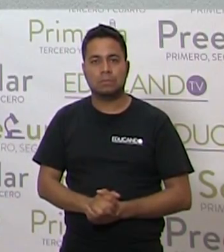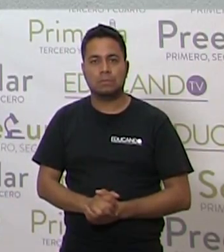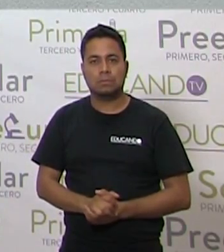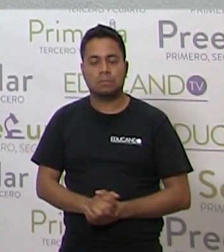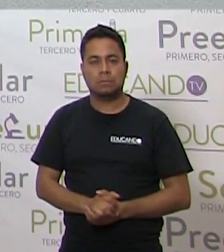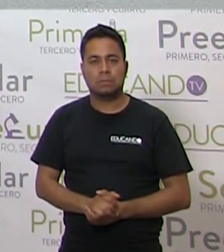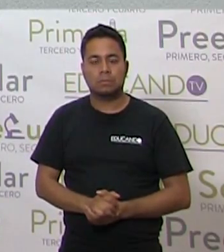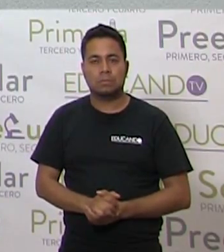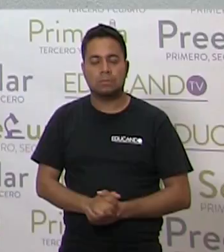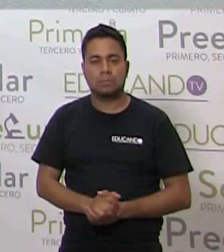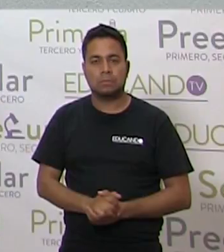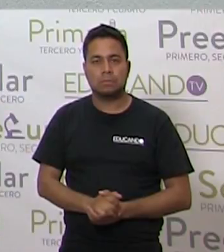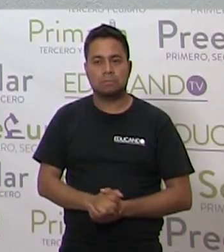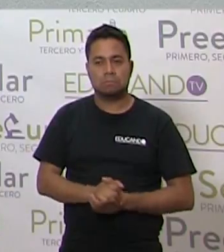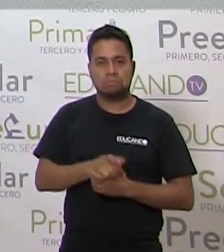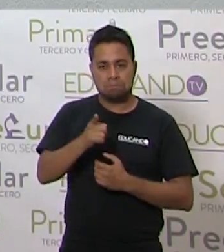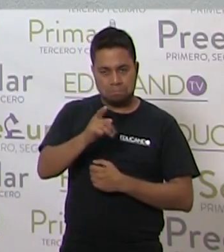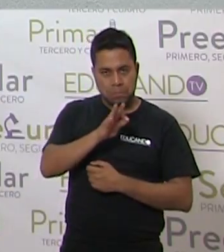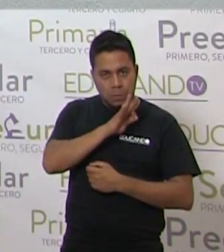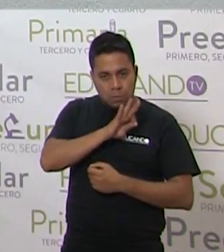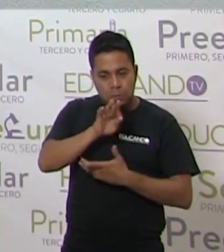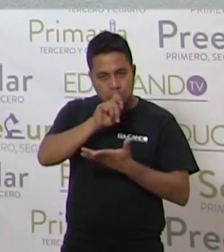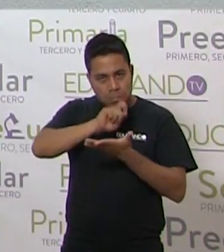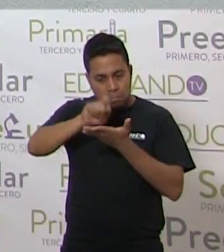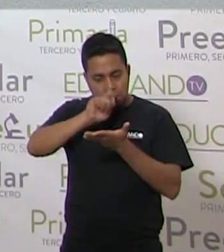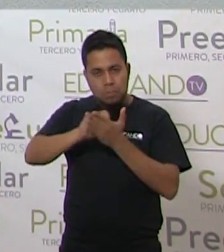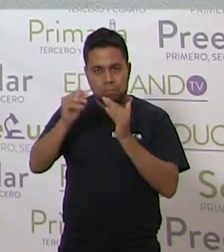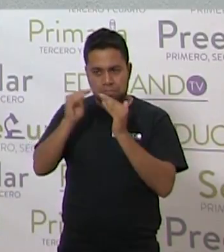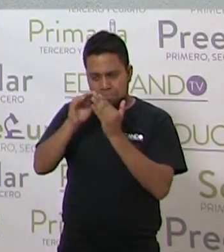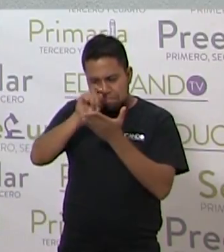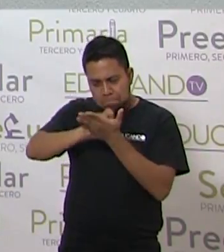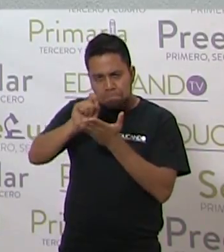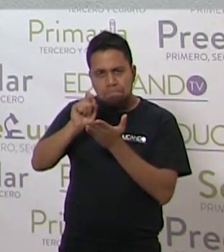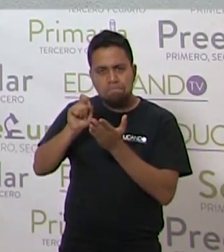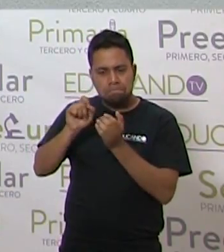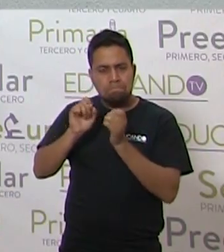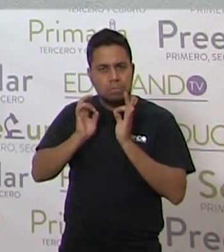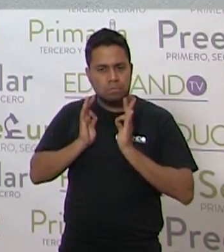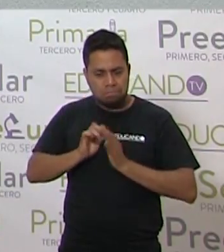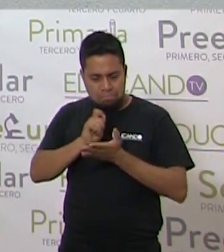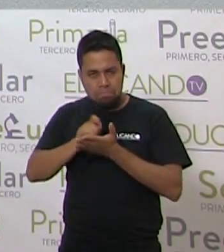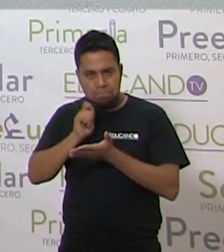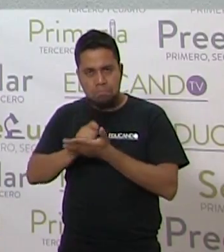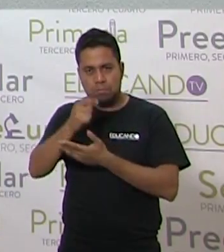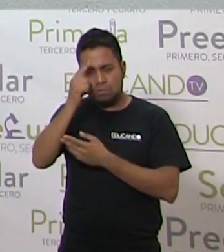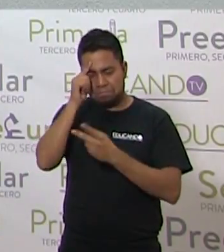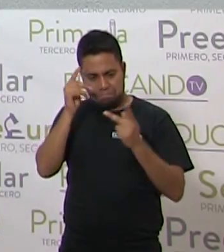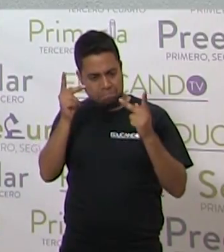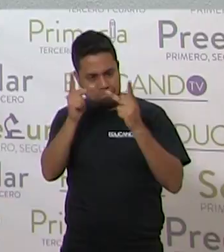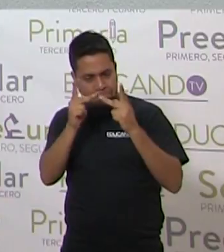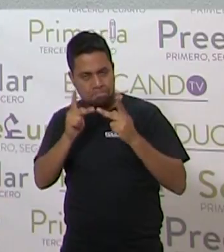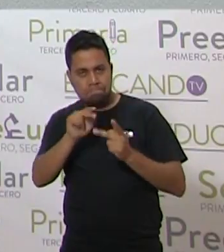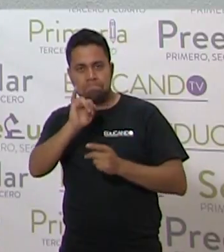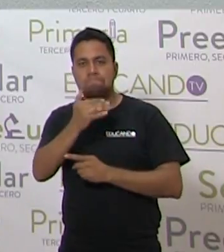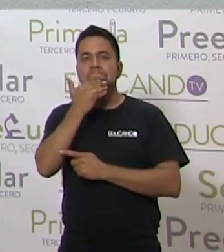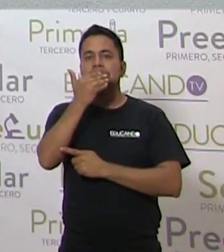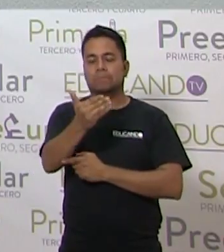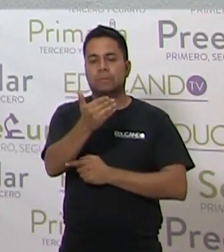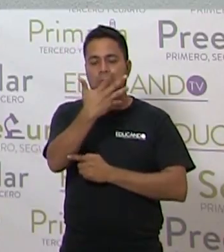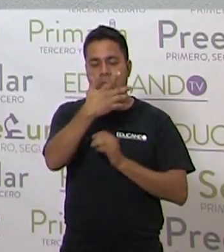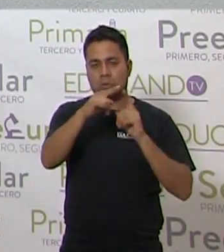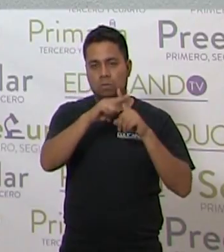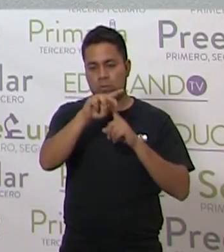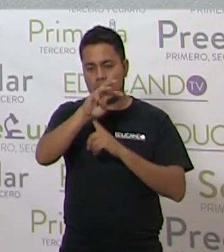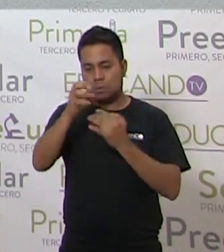pesos Si gustas puedes desarrollar el algoritmo en tu casa con calma para que puedas también ratificar esta respuesta 5 por